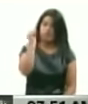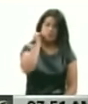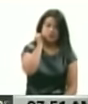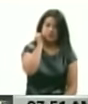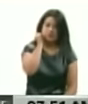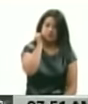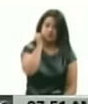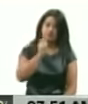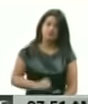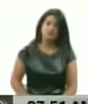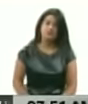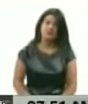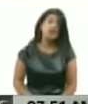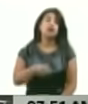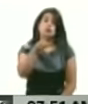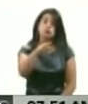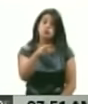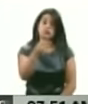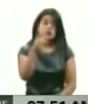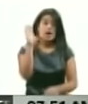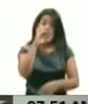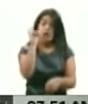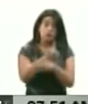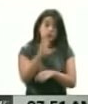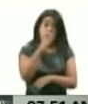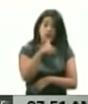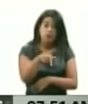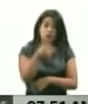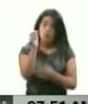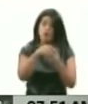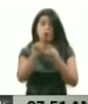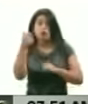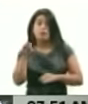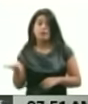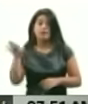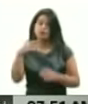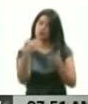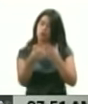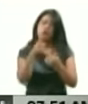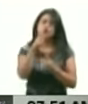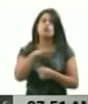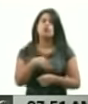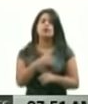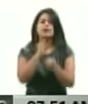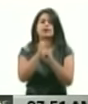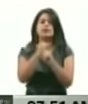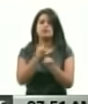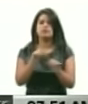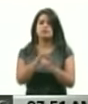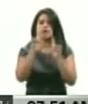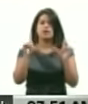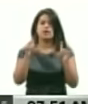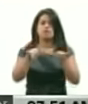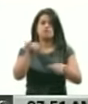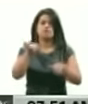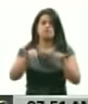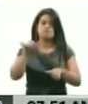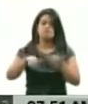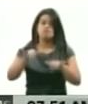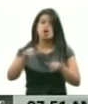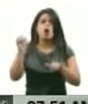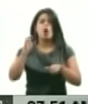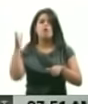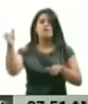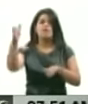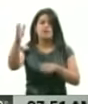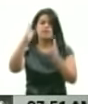que si no está en Caracas y no nos puede visitar, nos visite en la Red Nacional de Bibliotecas